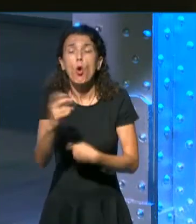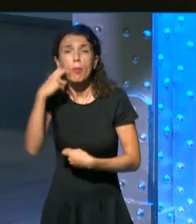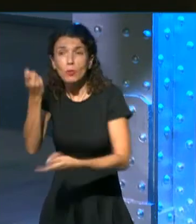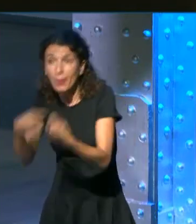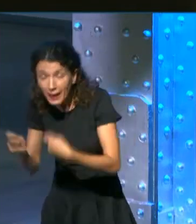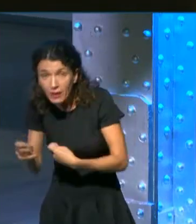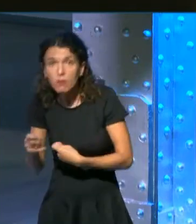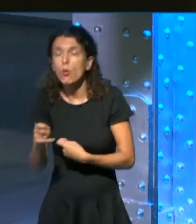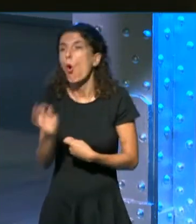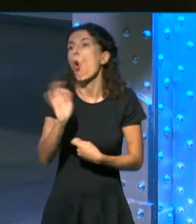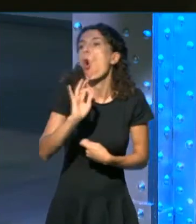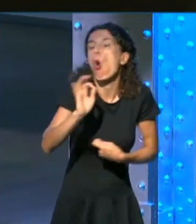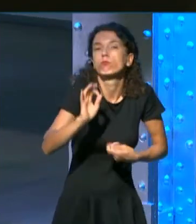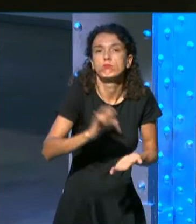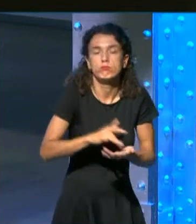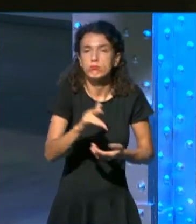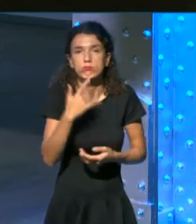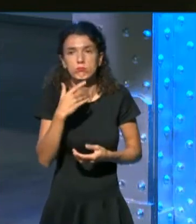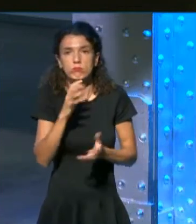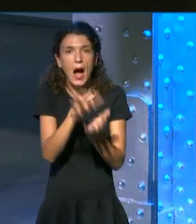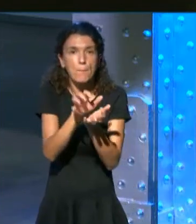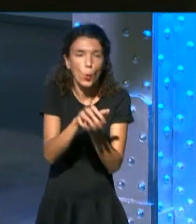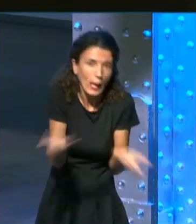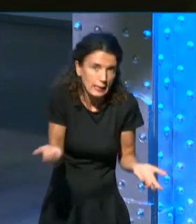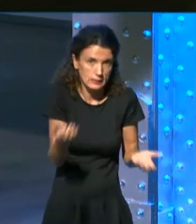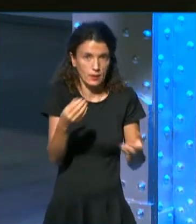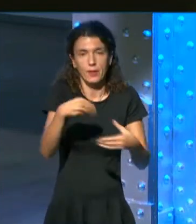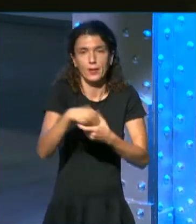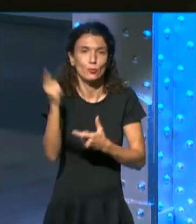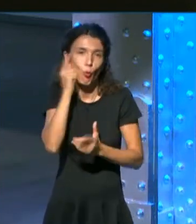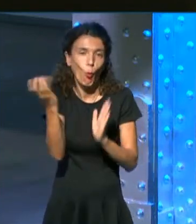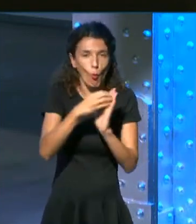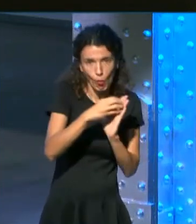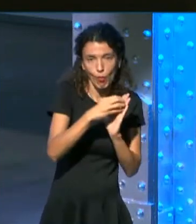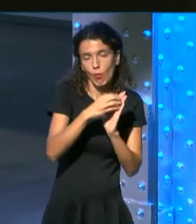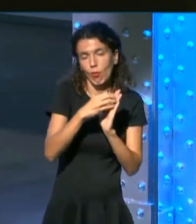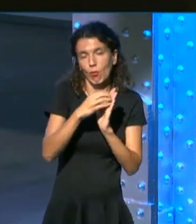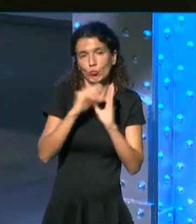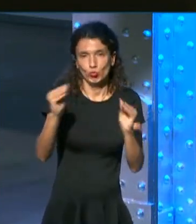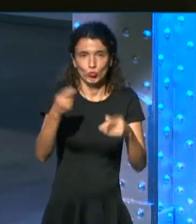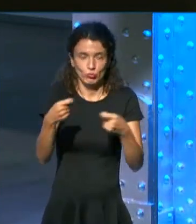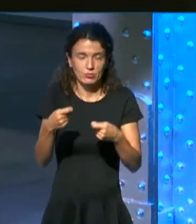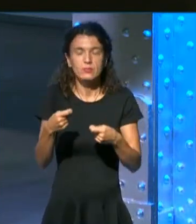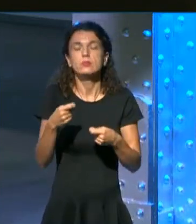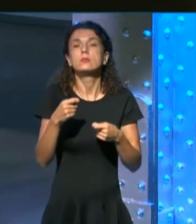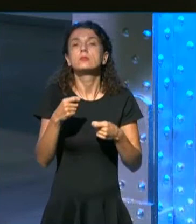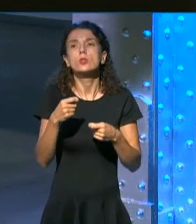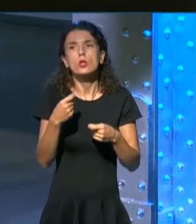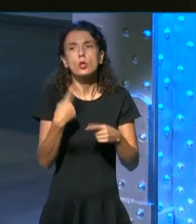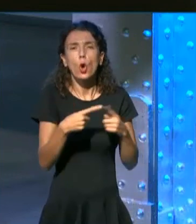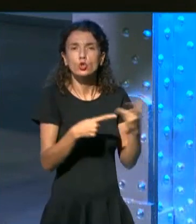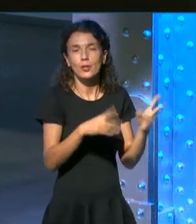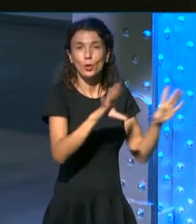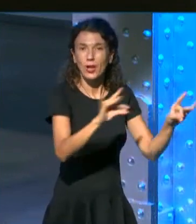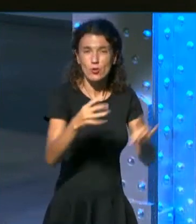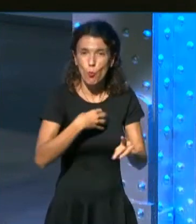zapato, o una hamburguesa a través de la aplicación de Burger King, que es estupenda, pero hay muchas más cosas que son